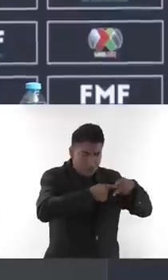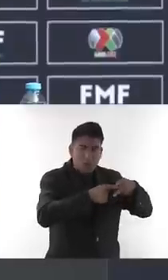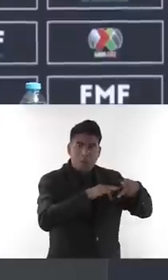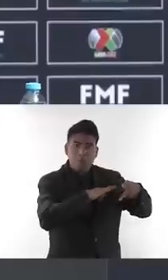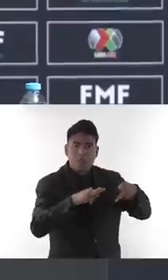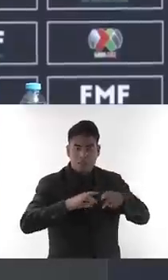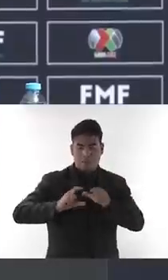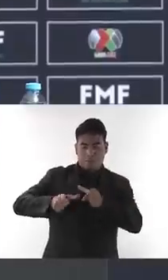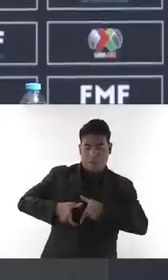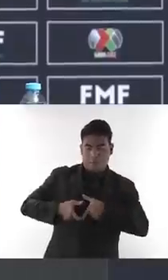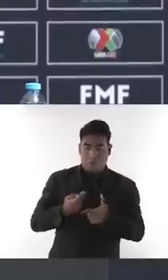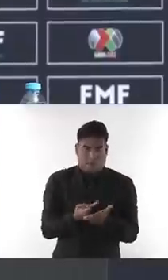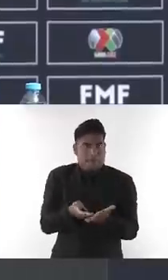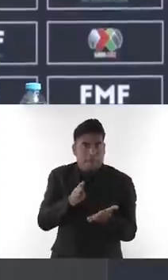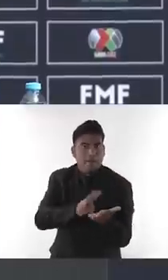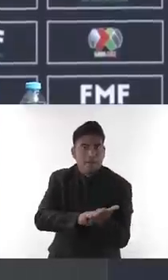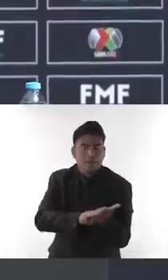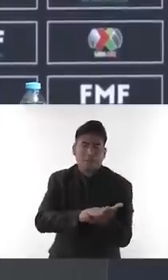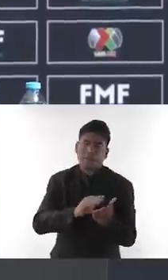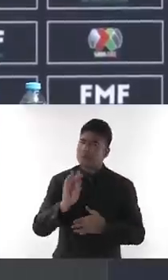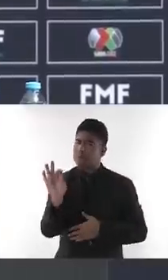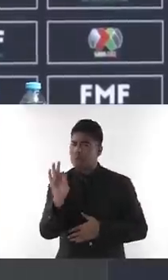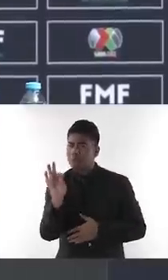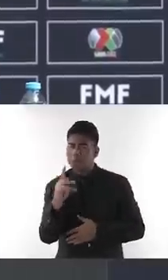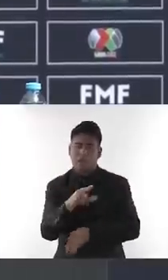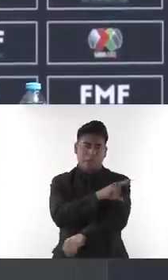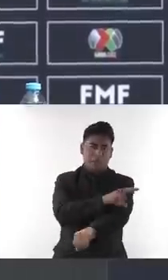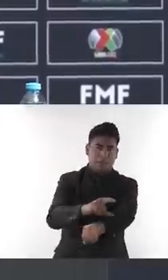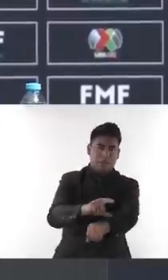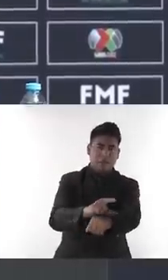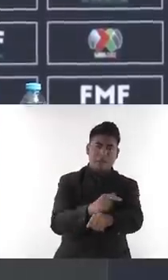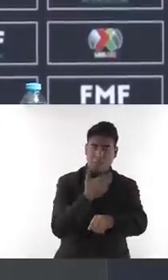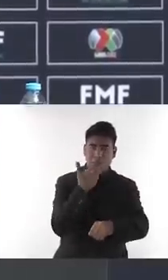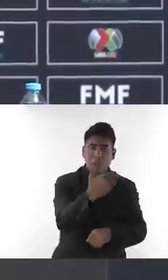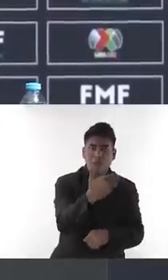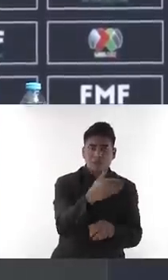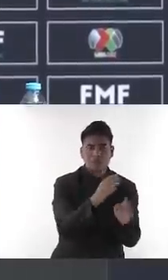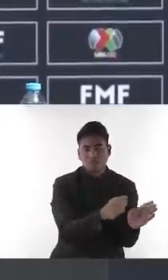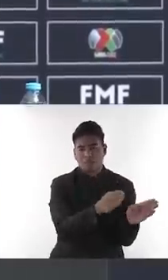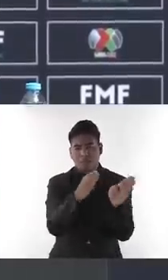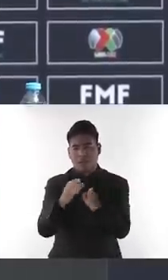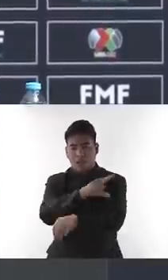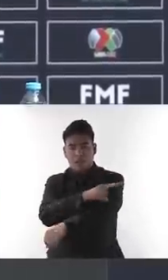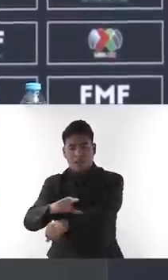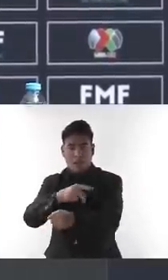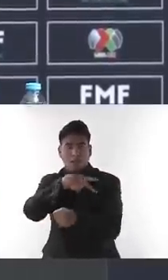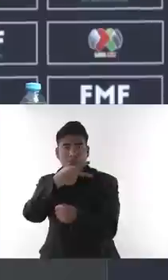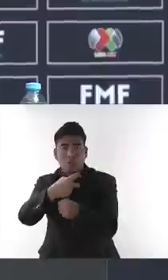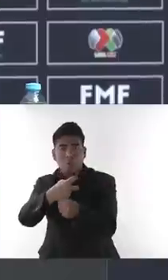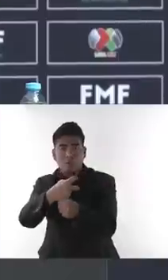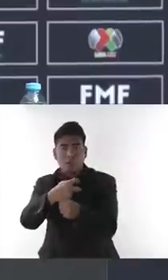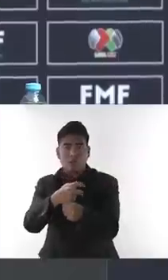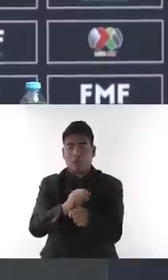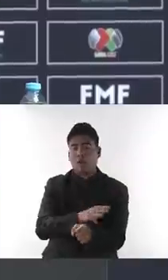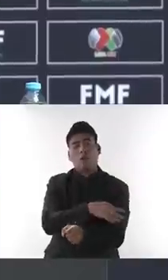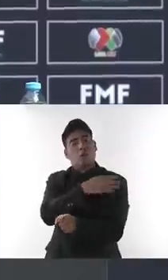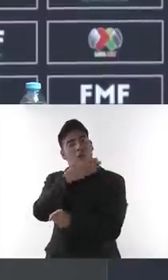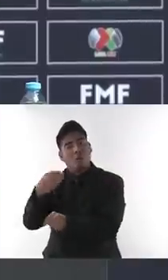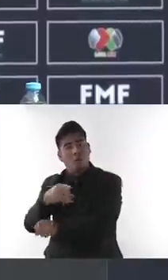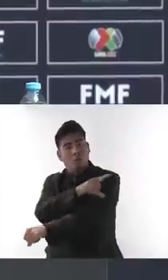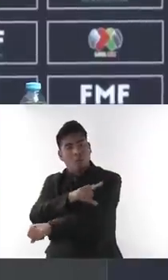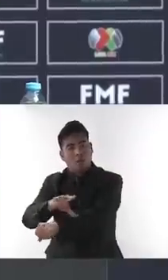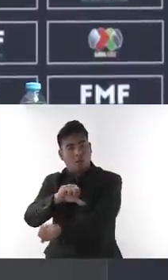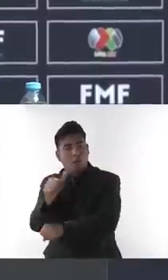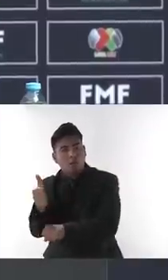tener un campeón de la primera liguilla, otro campeón de la segunda y un campeón distinto anual. De lo que se trata es